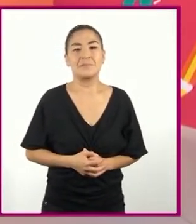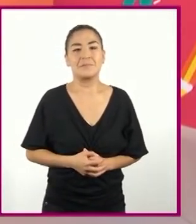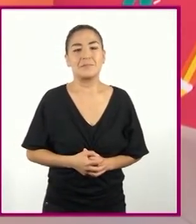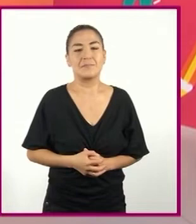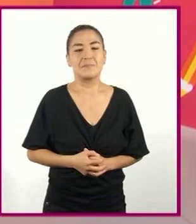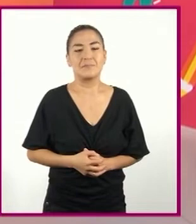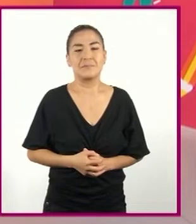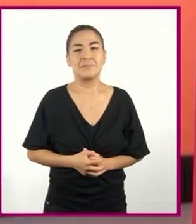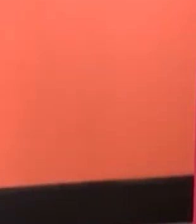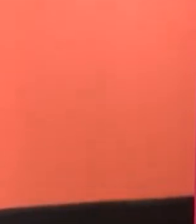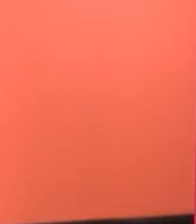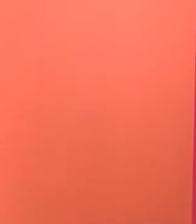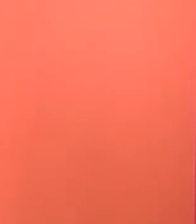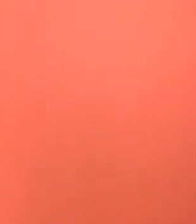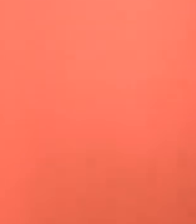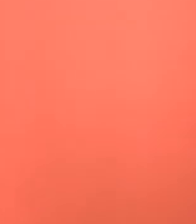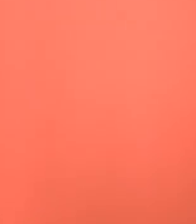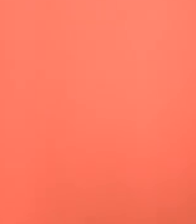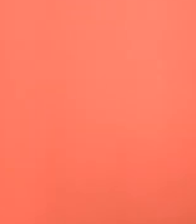Listo.